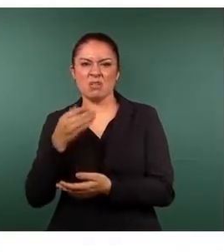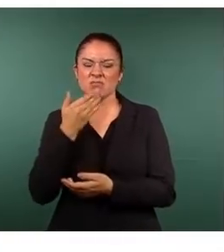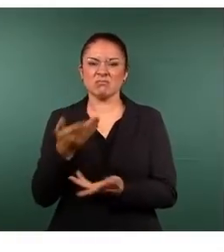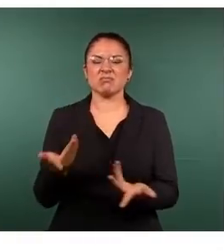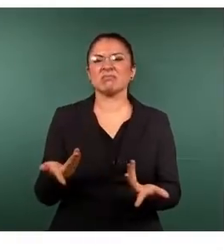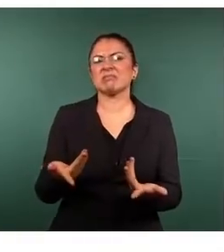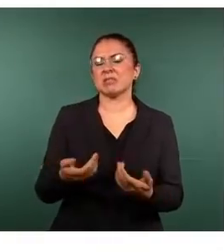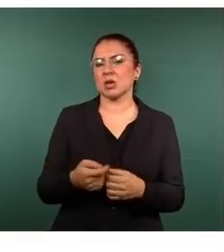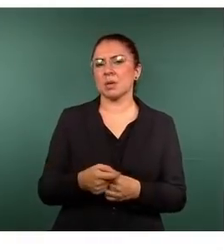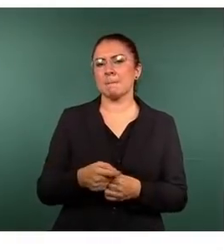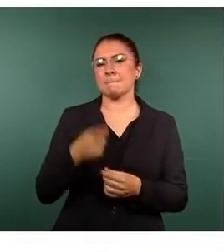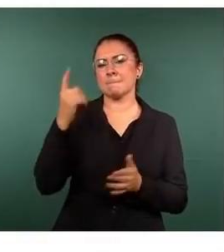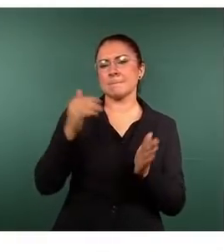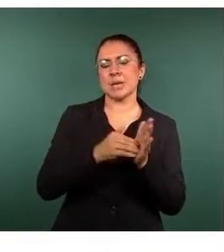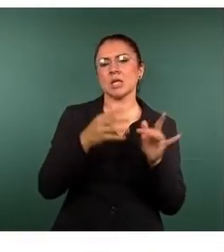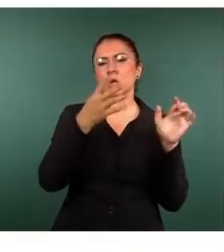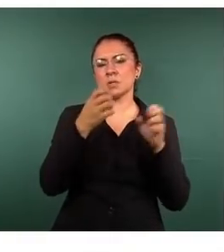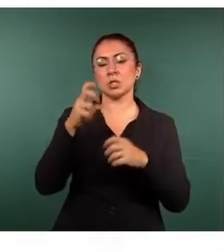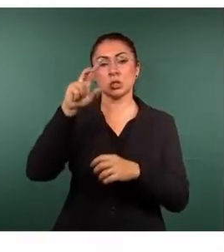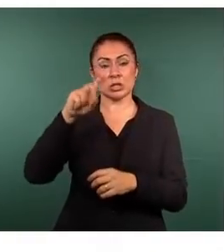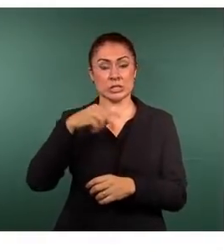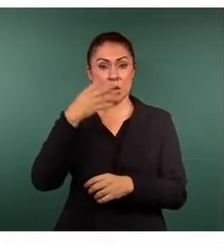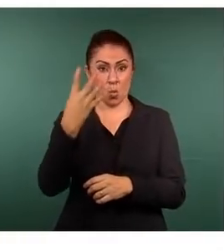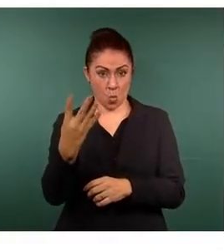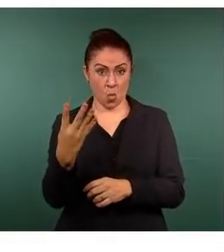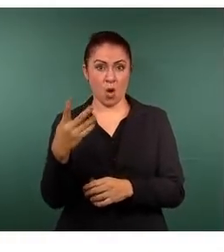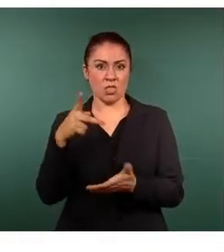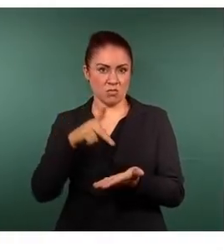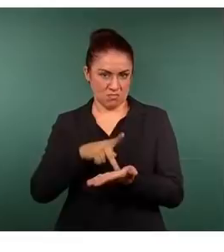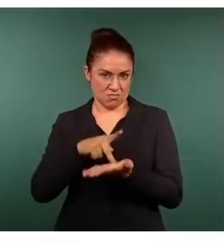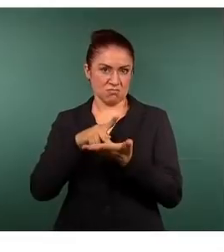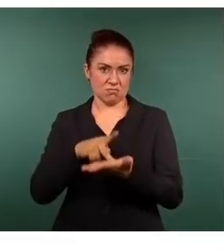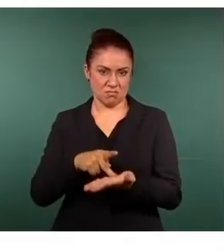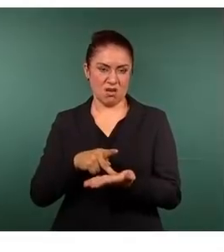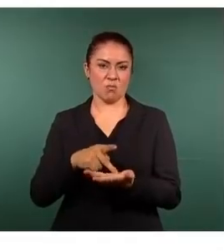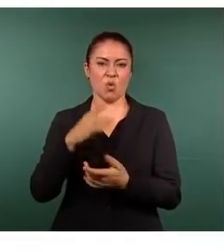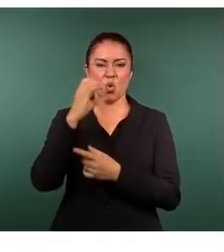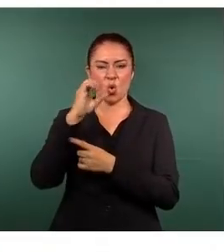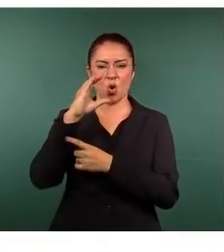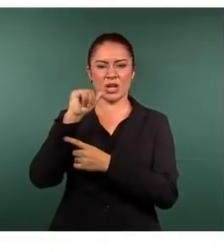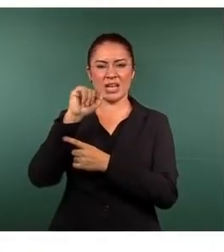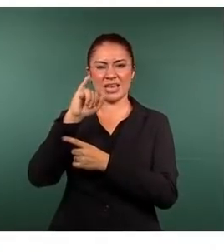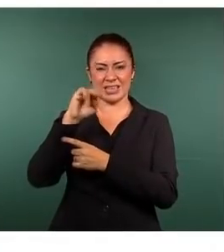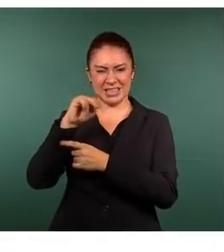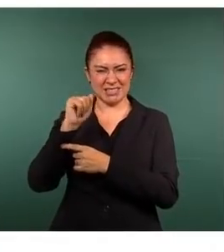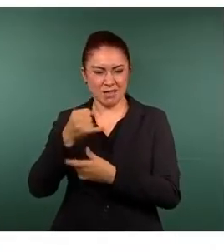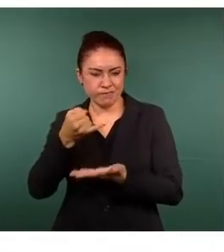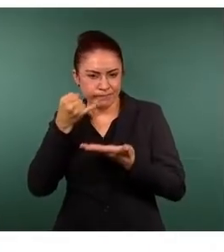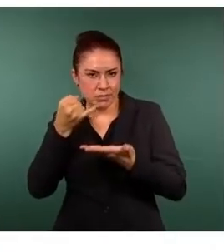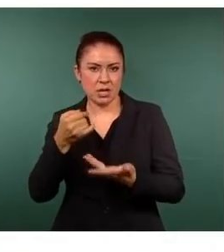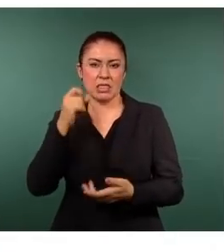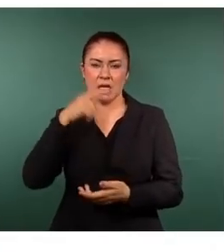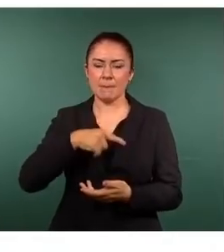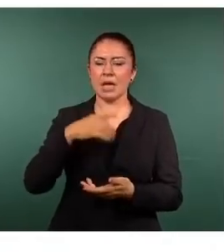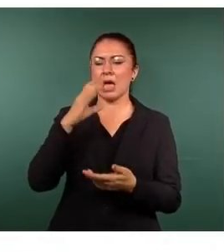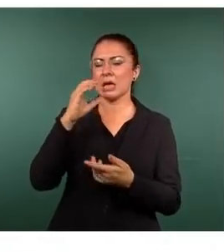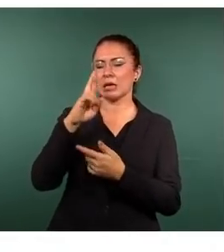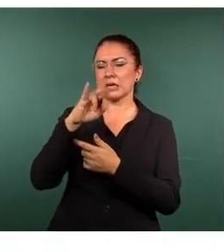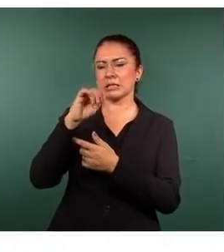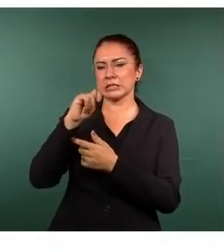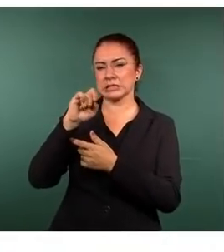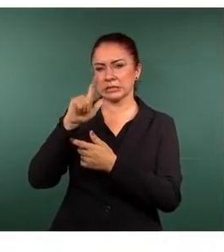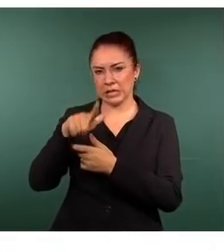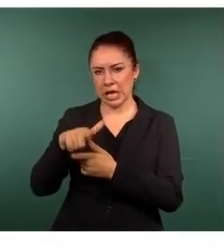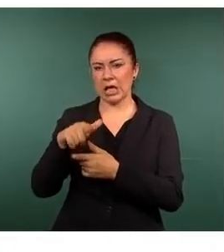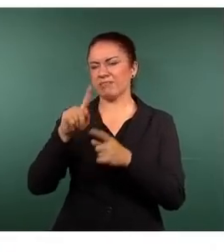1974 kilogramos de cocaína y 93 kilogramos de crystal que son lo que